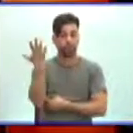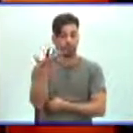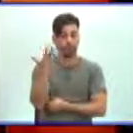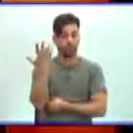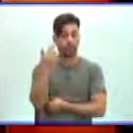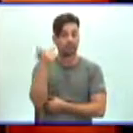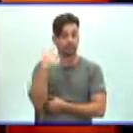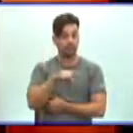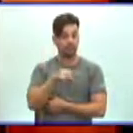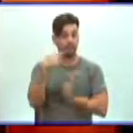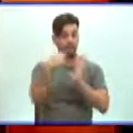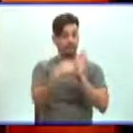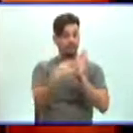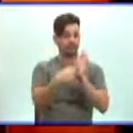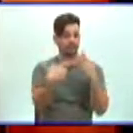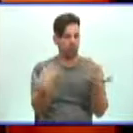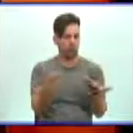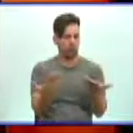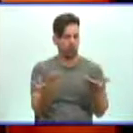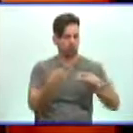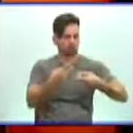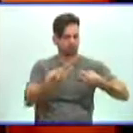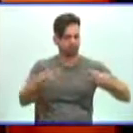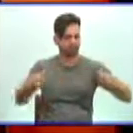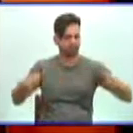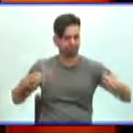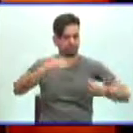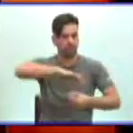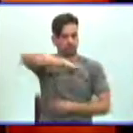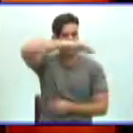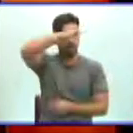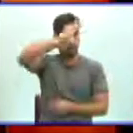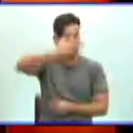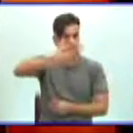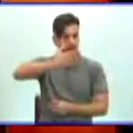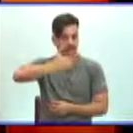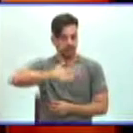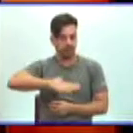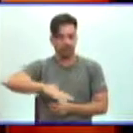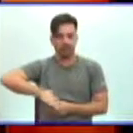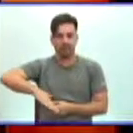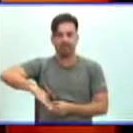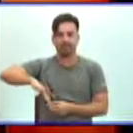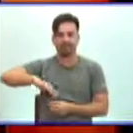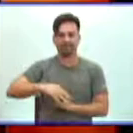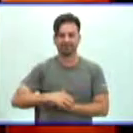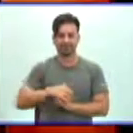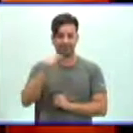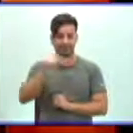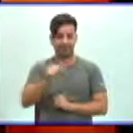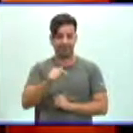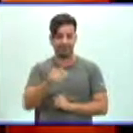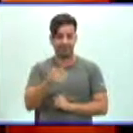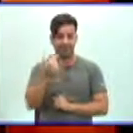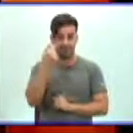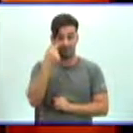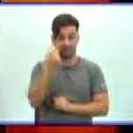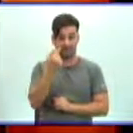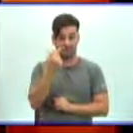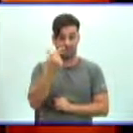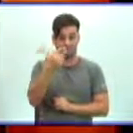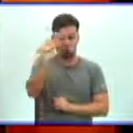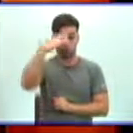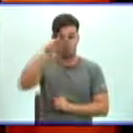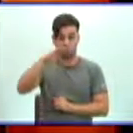de grandes extensiones de tierra. Como ya estamos hablando de Cuba, es momento entonces de que presentemos el clima tropical